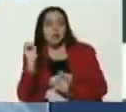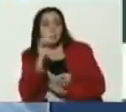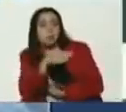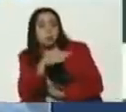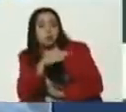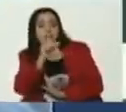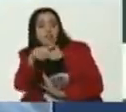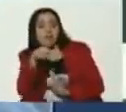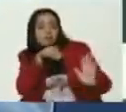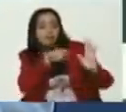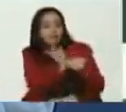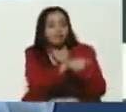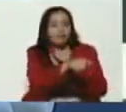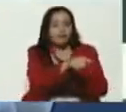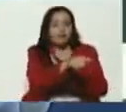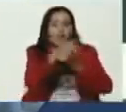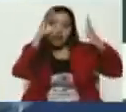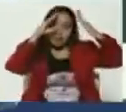embajada.